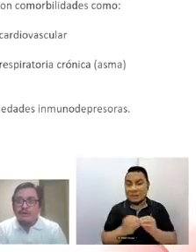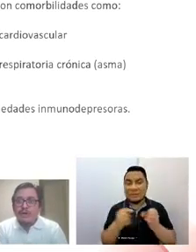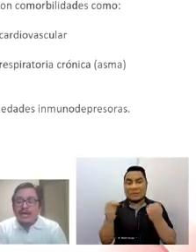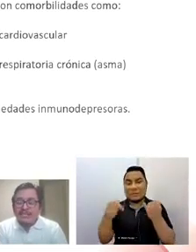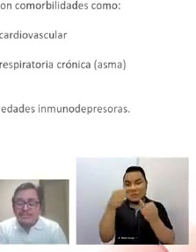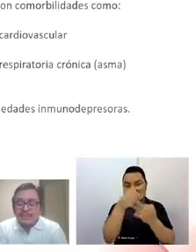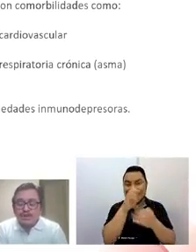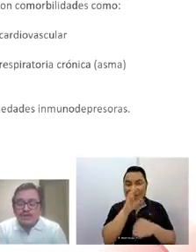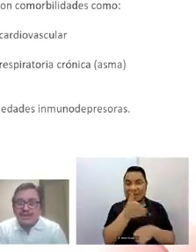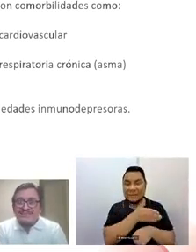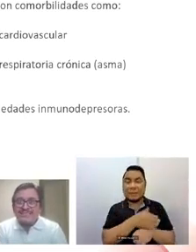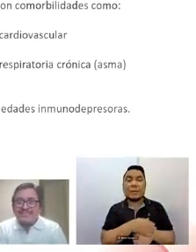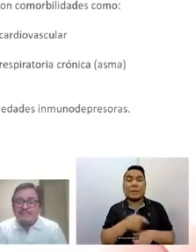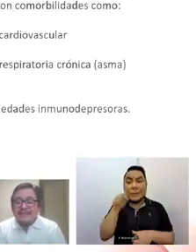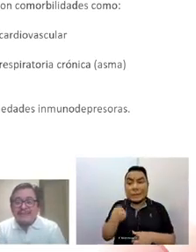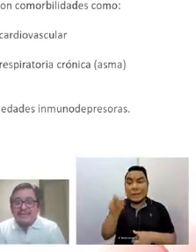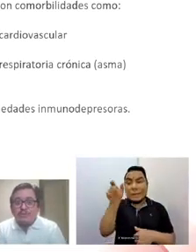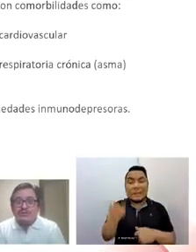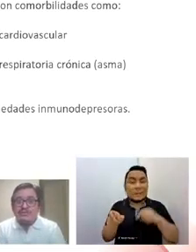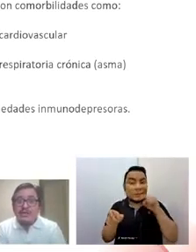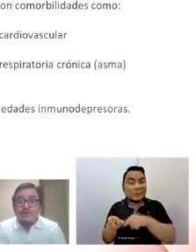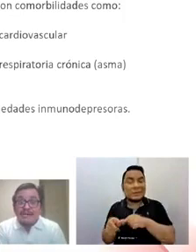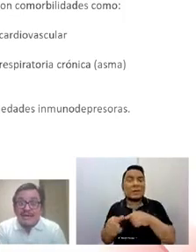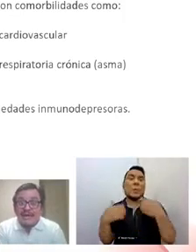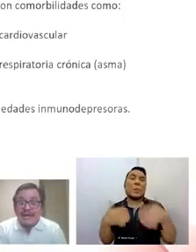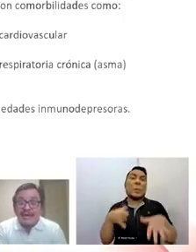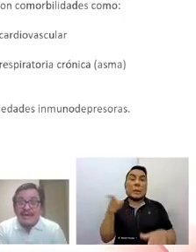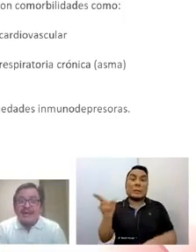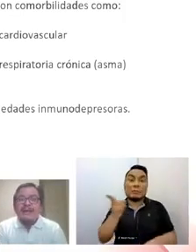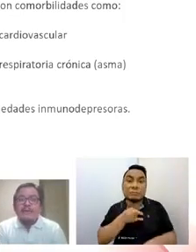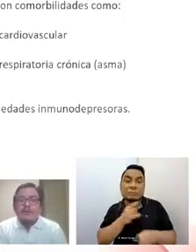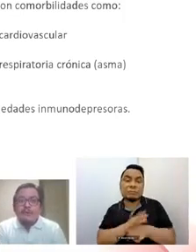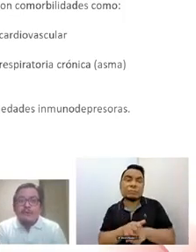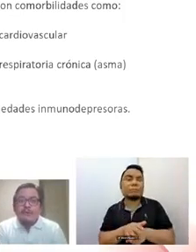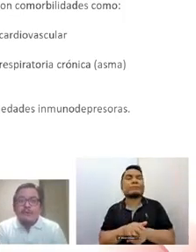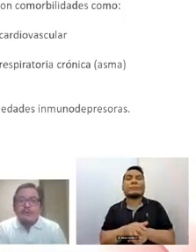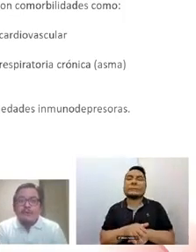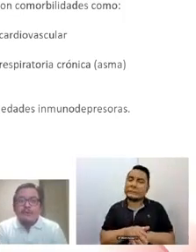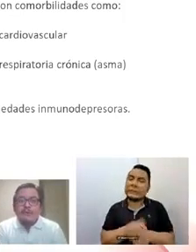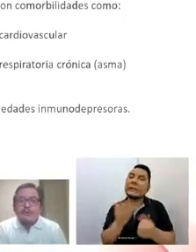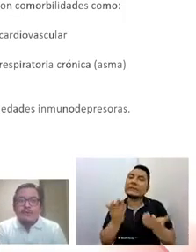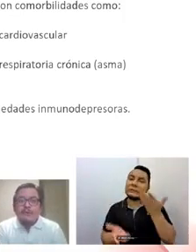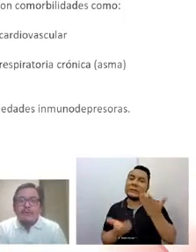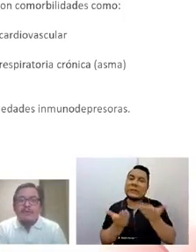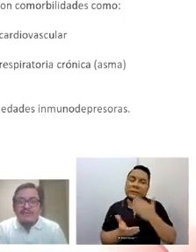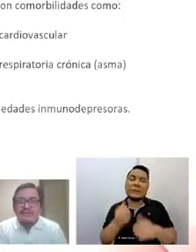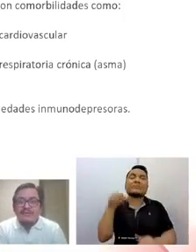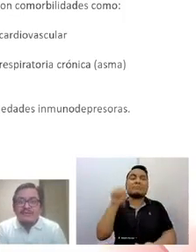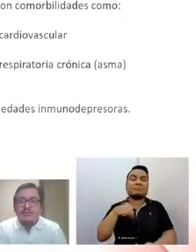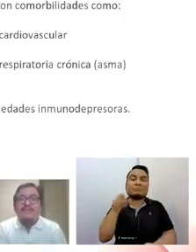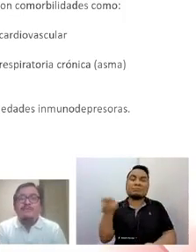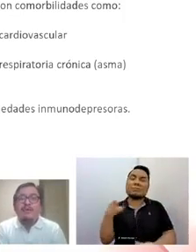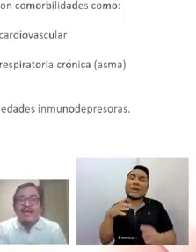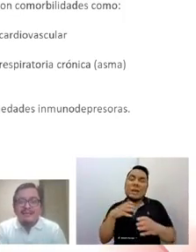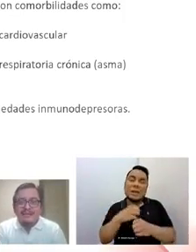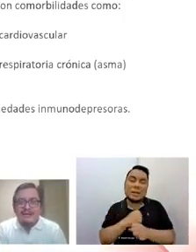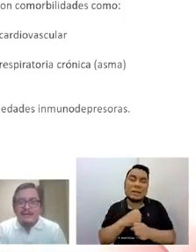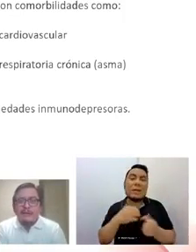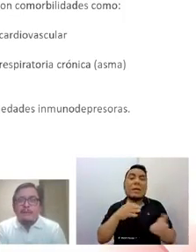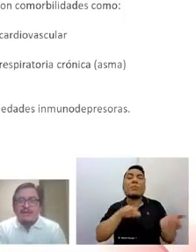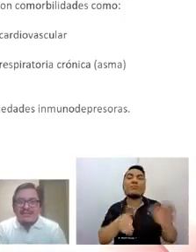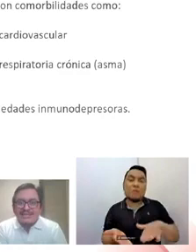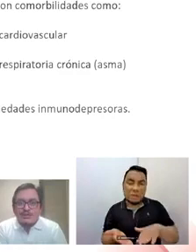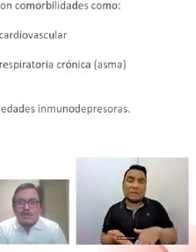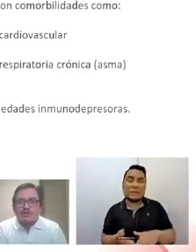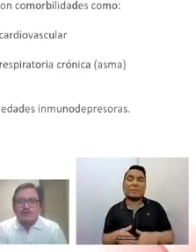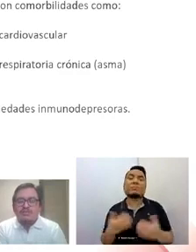mencionado, esa persona, si permitimos que se contagie, la probabilidad de muerte, según la estadística actual,